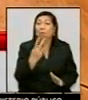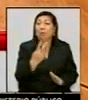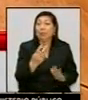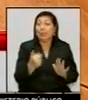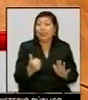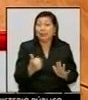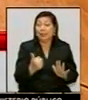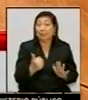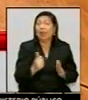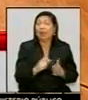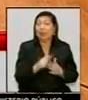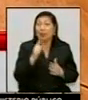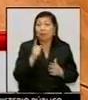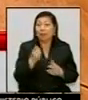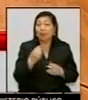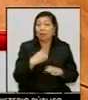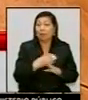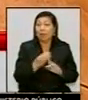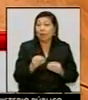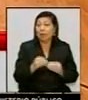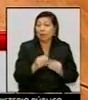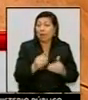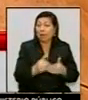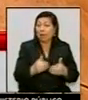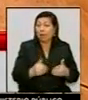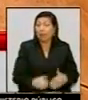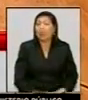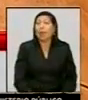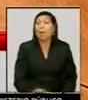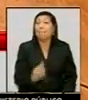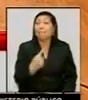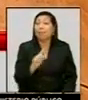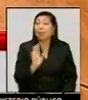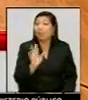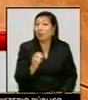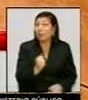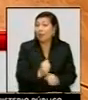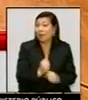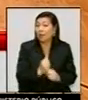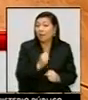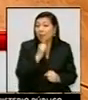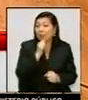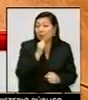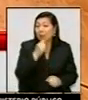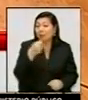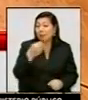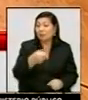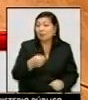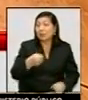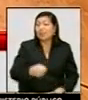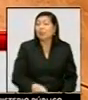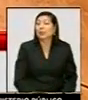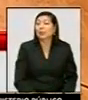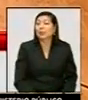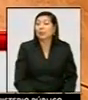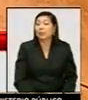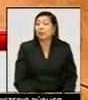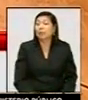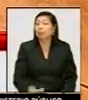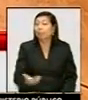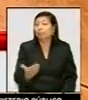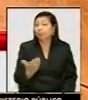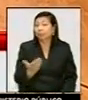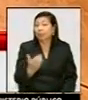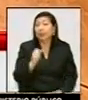29.426, que crea el régimen de jubilación anticipada para desempleados en el sistema privado de pensiones. En ese sentido, solicito